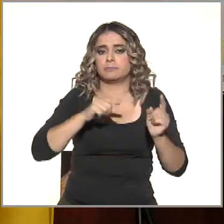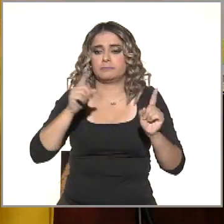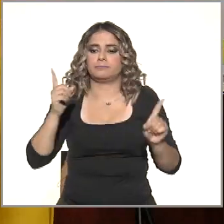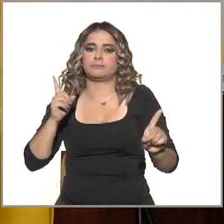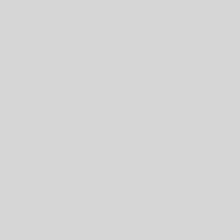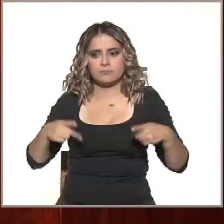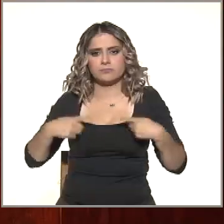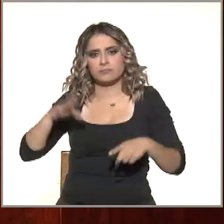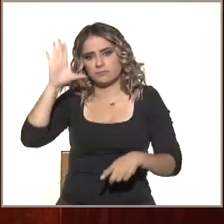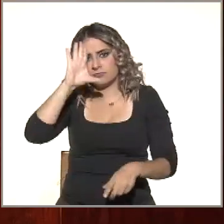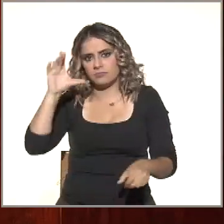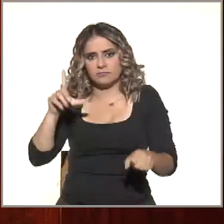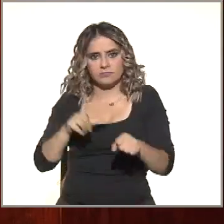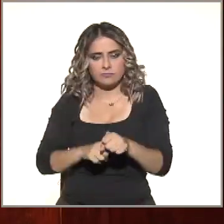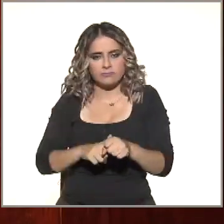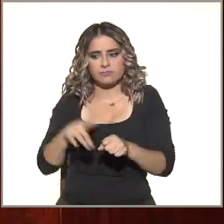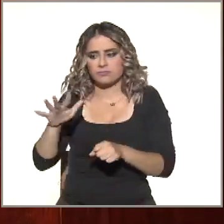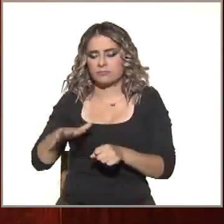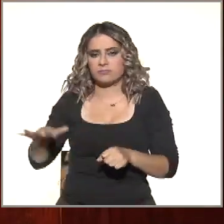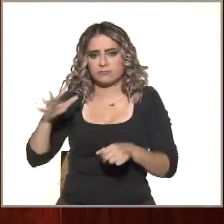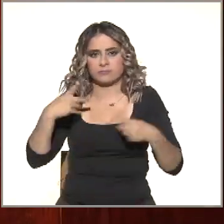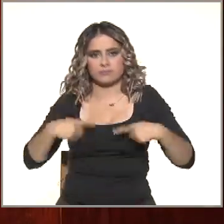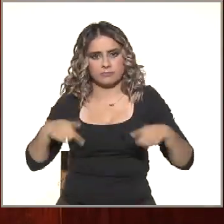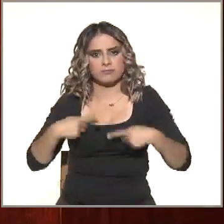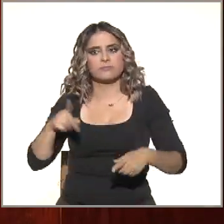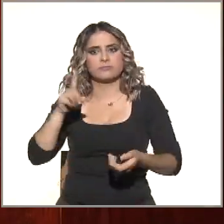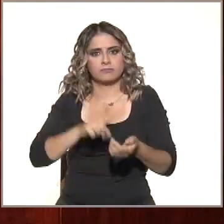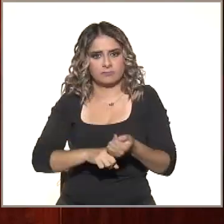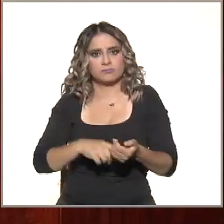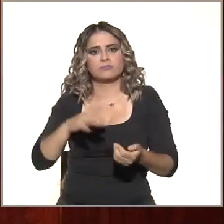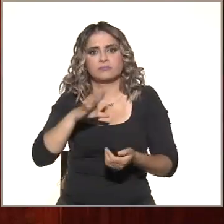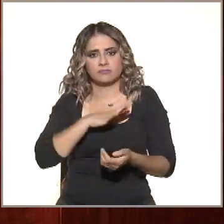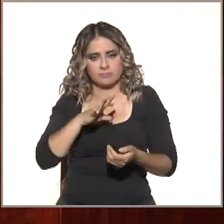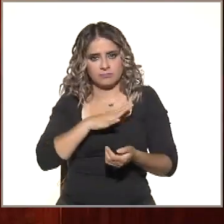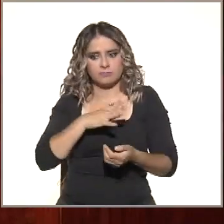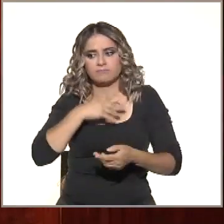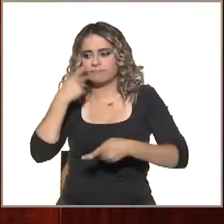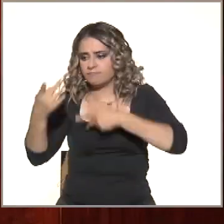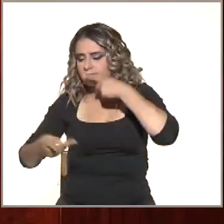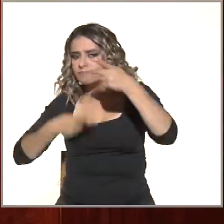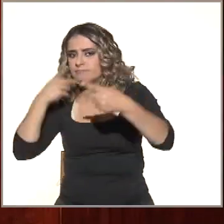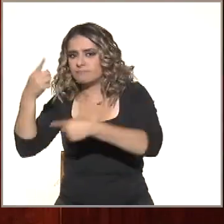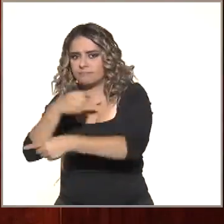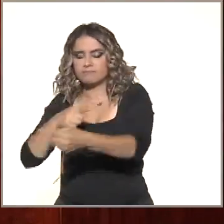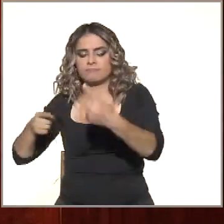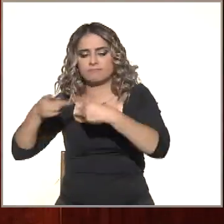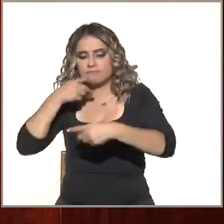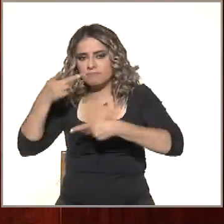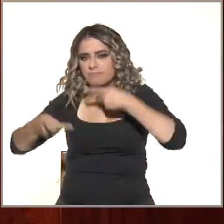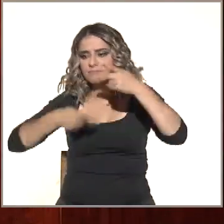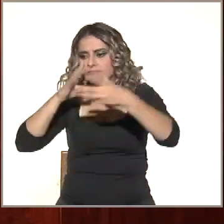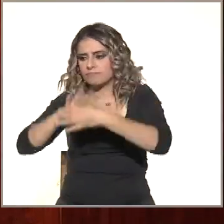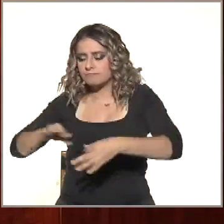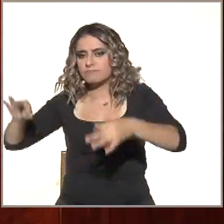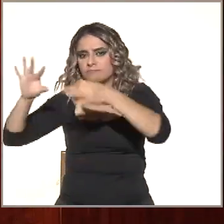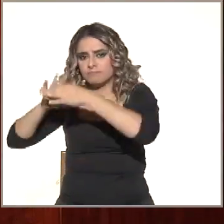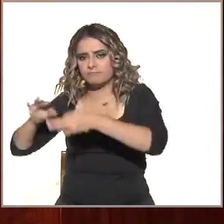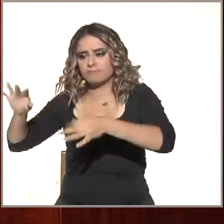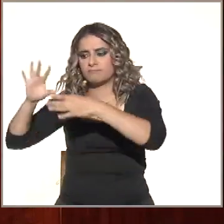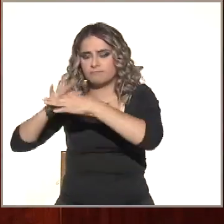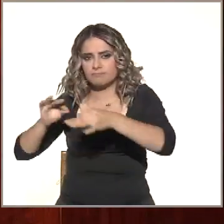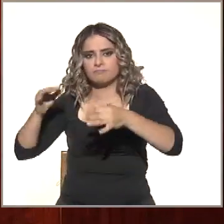ir antes de ellos. La sociedad pues va empujando el lenguaje, ¿no? Y va multiplicando el lenguaje y va construyéndolo, y va